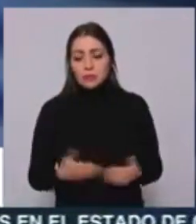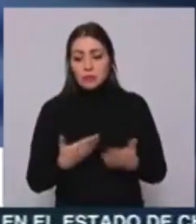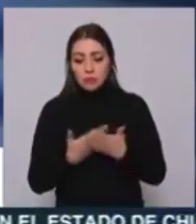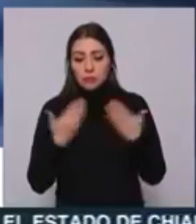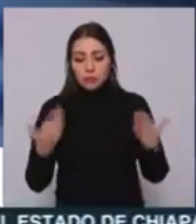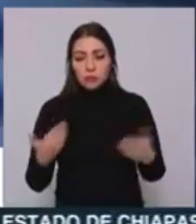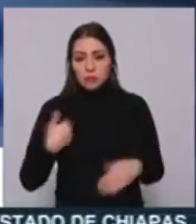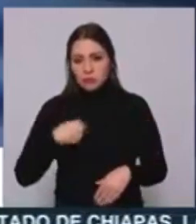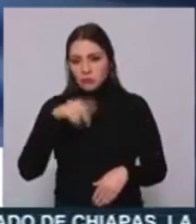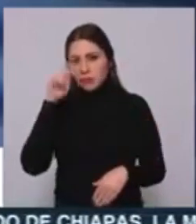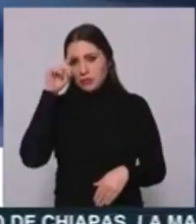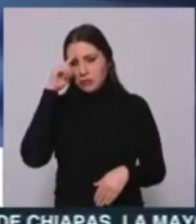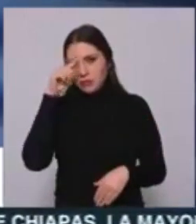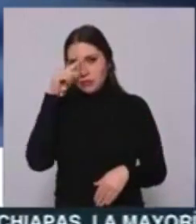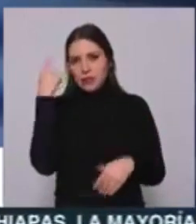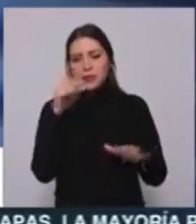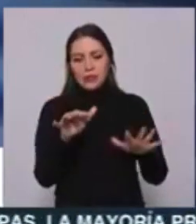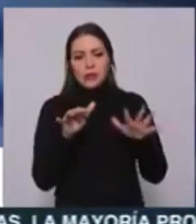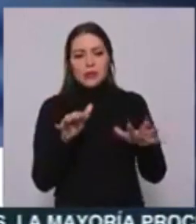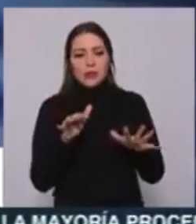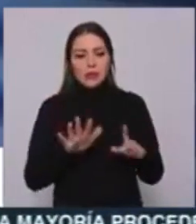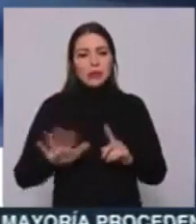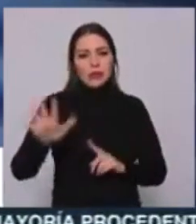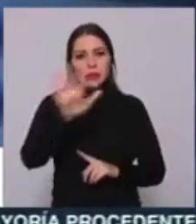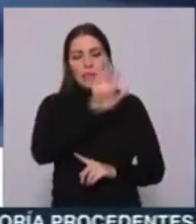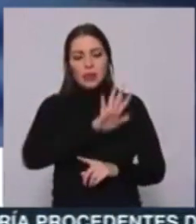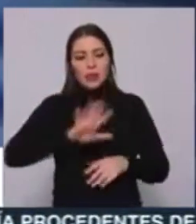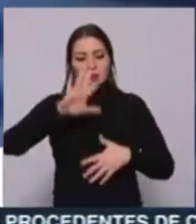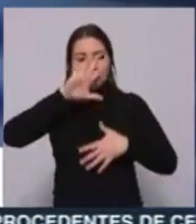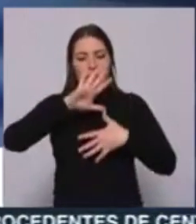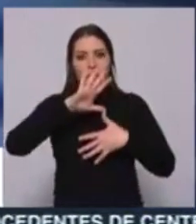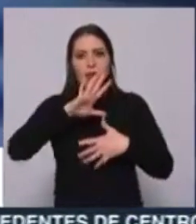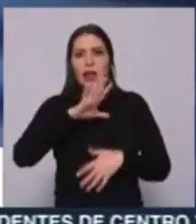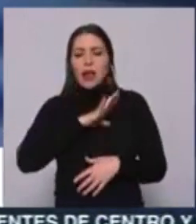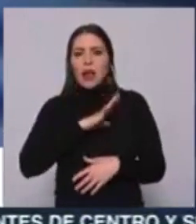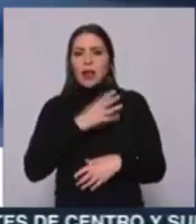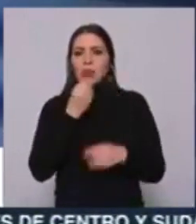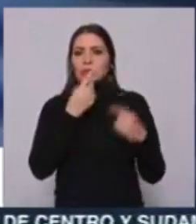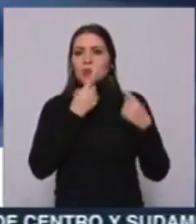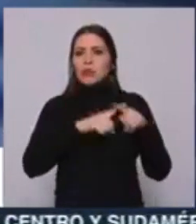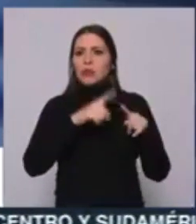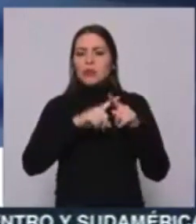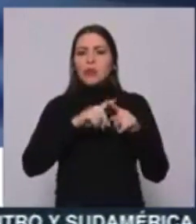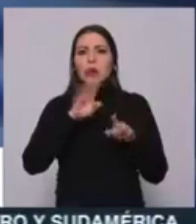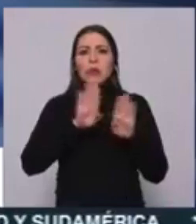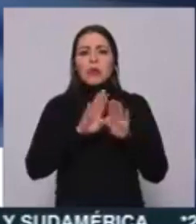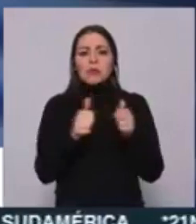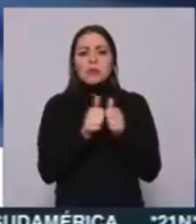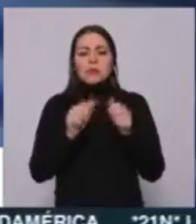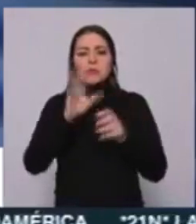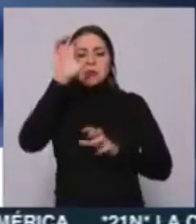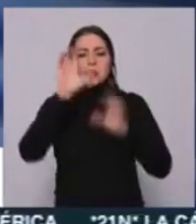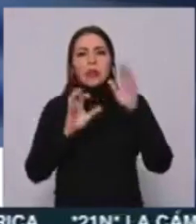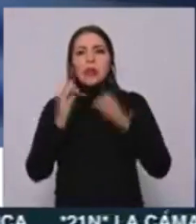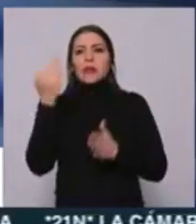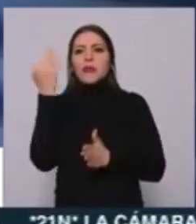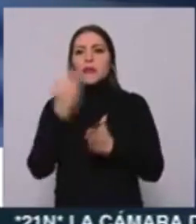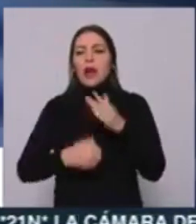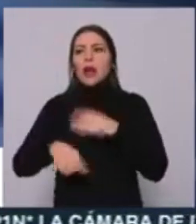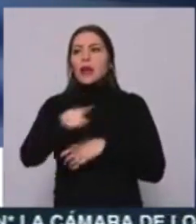¿no? Grandes divisiones, yo creo que falta de diálogo, falta de